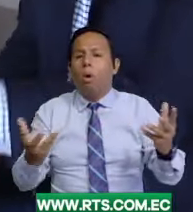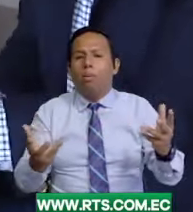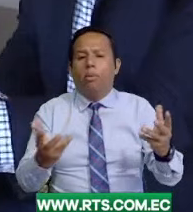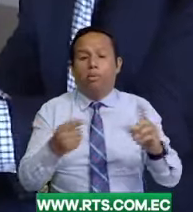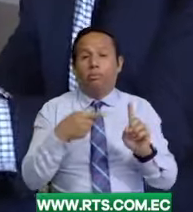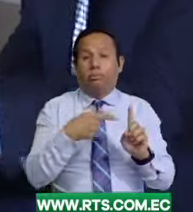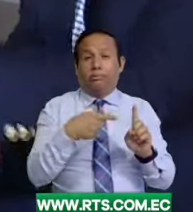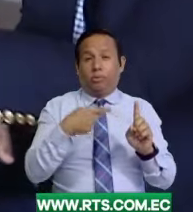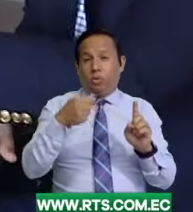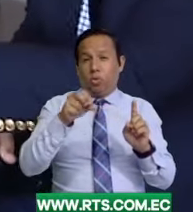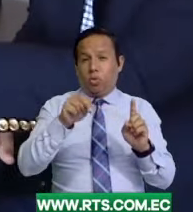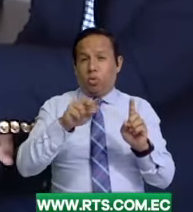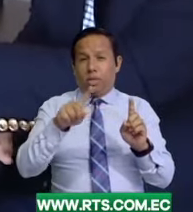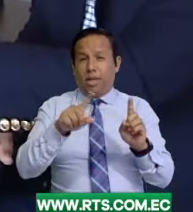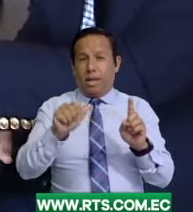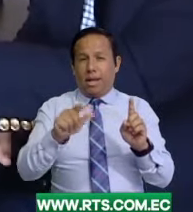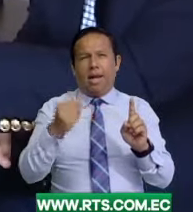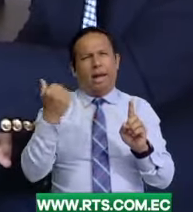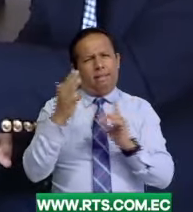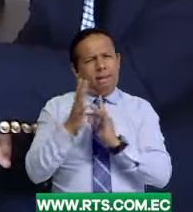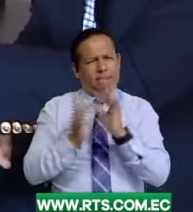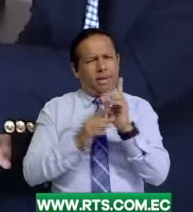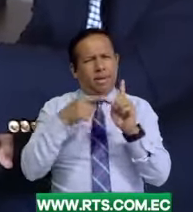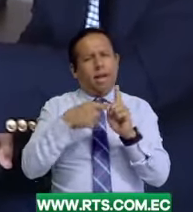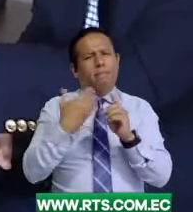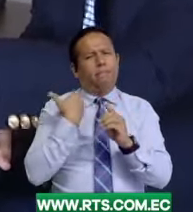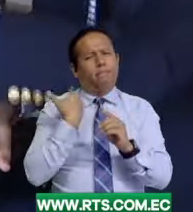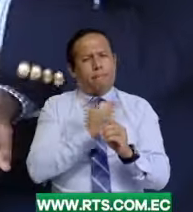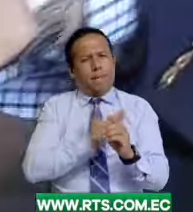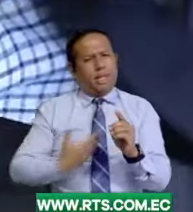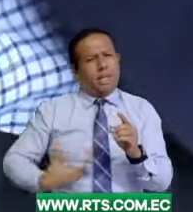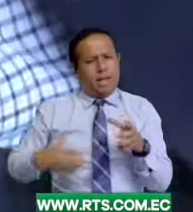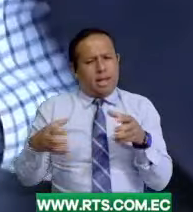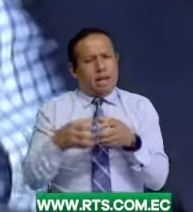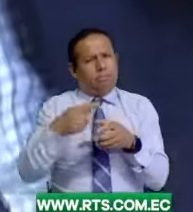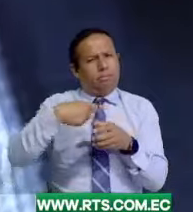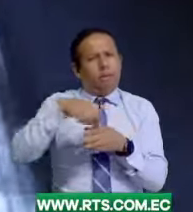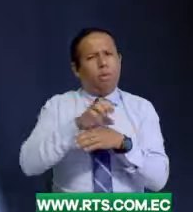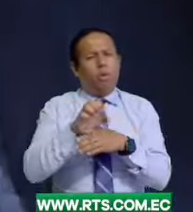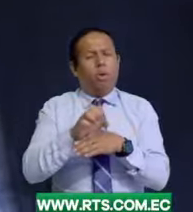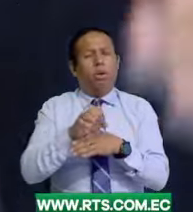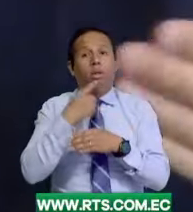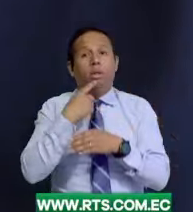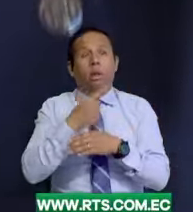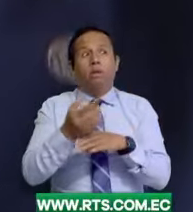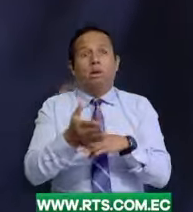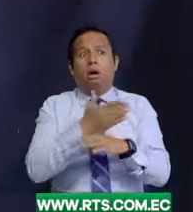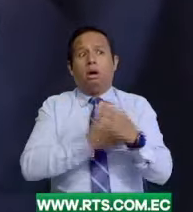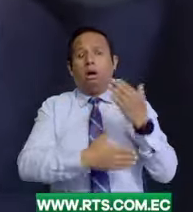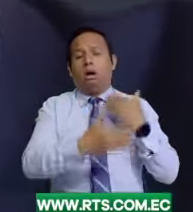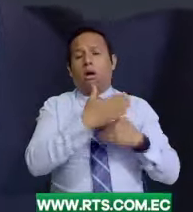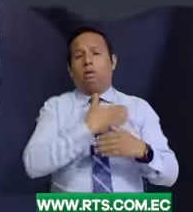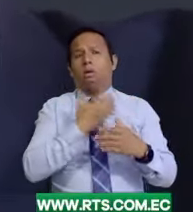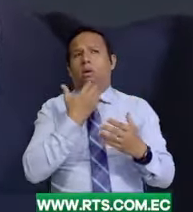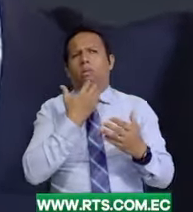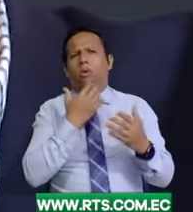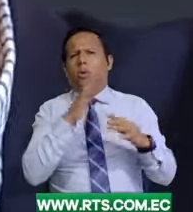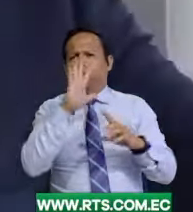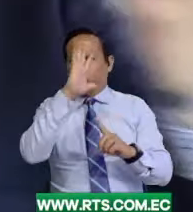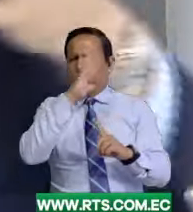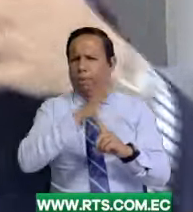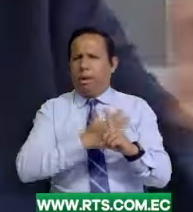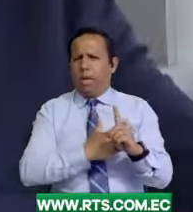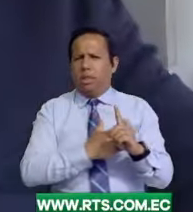fue presidente del Comité Empresarial Ecuatoriano, habla también del perjuicio económico que dejaron los apagones establecidos hace